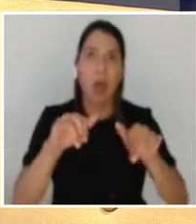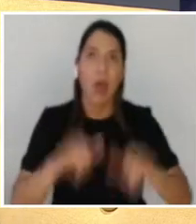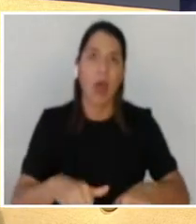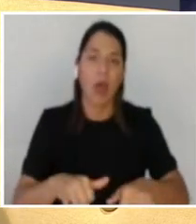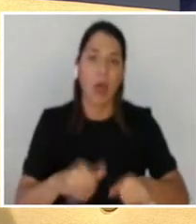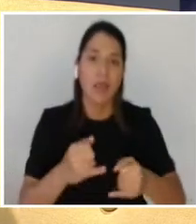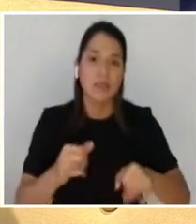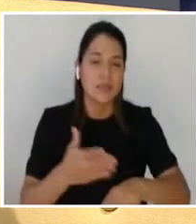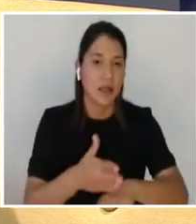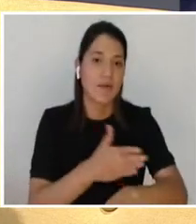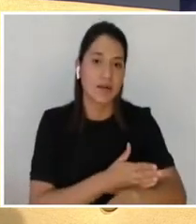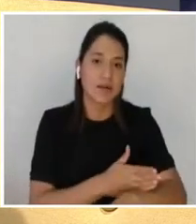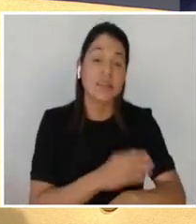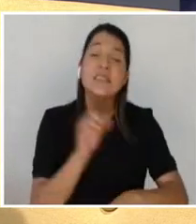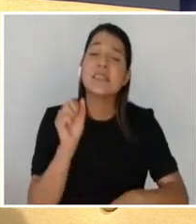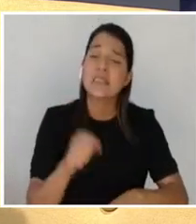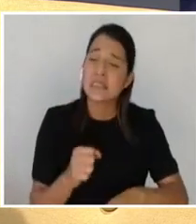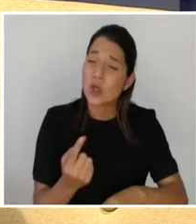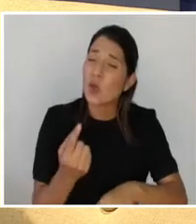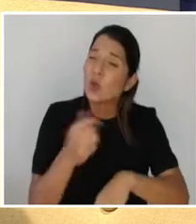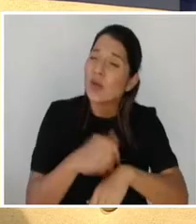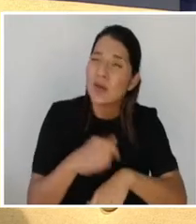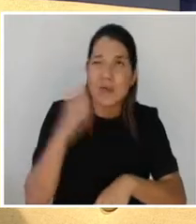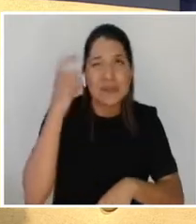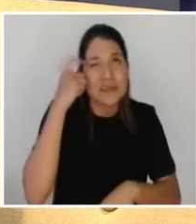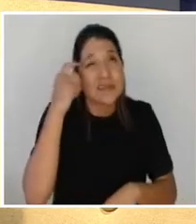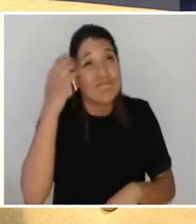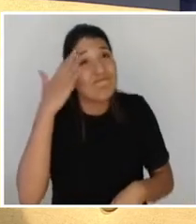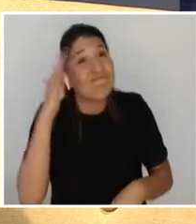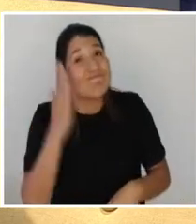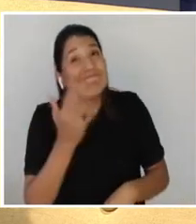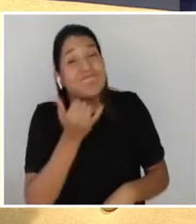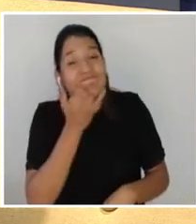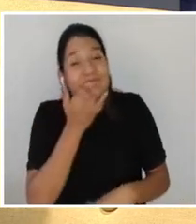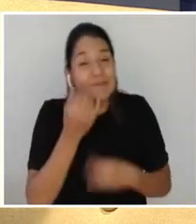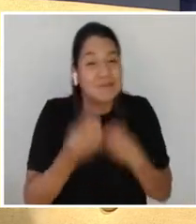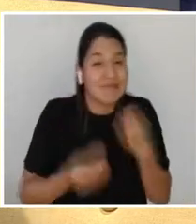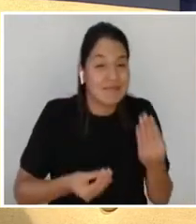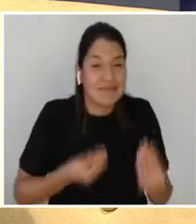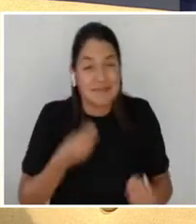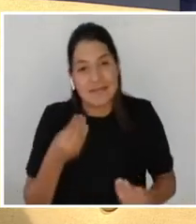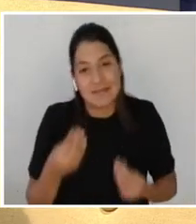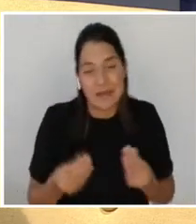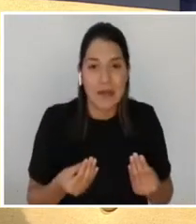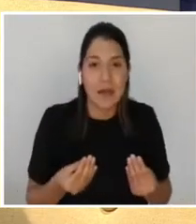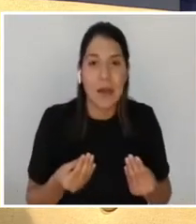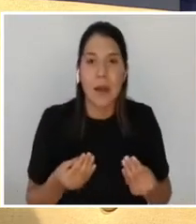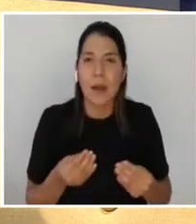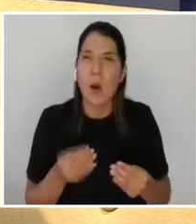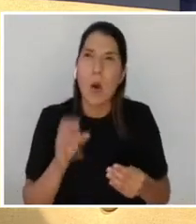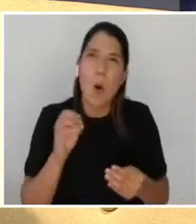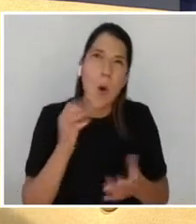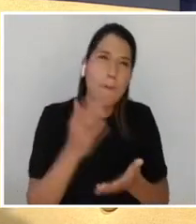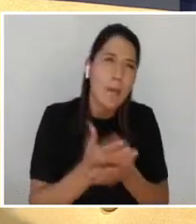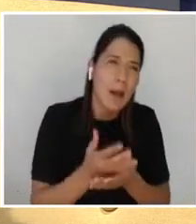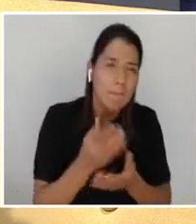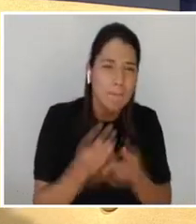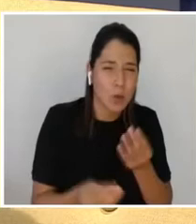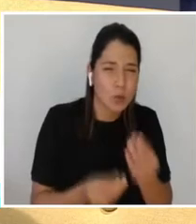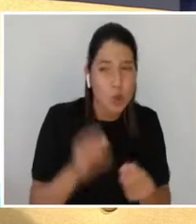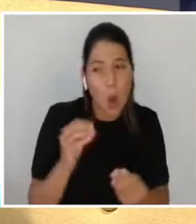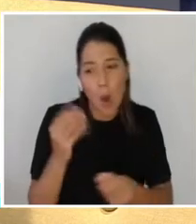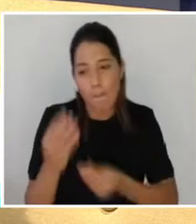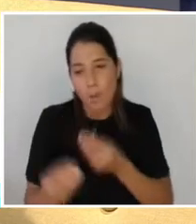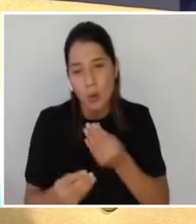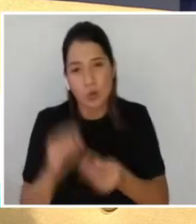donde dijimos, no sabemos qué va a pasar, pero digamos, parar producción, bajarla, pero